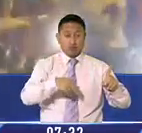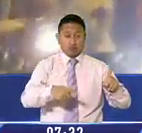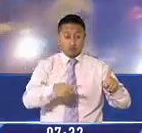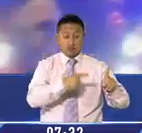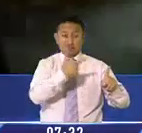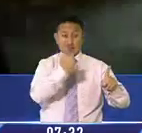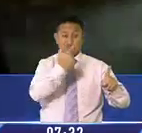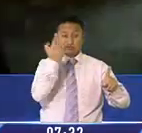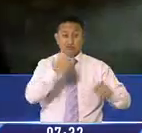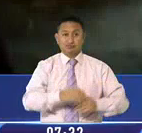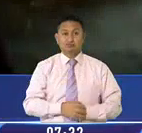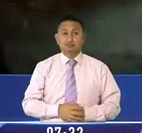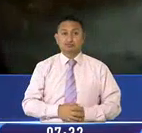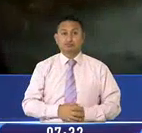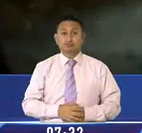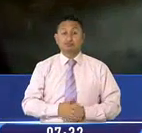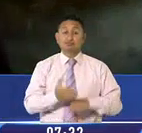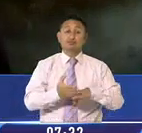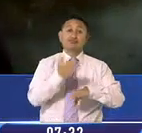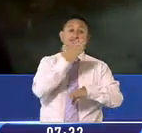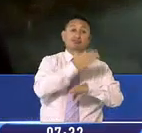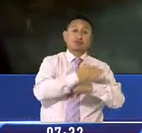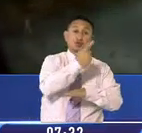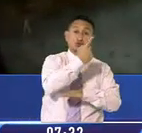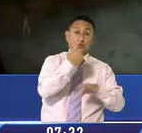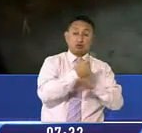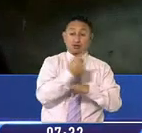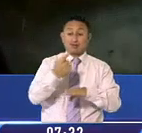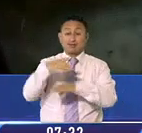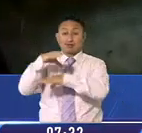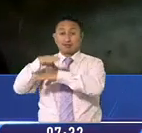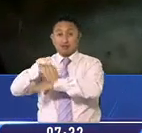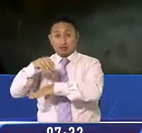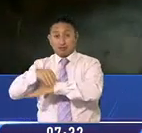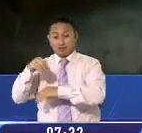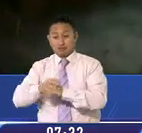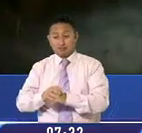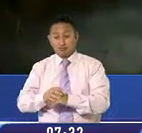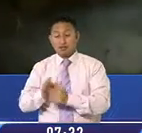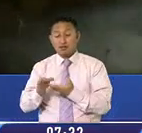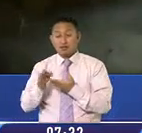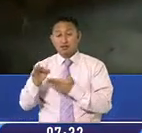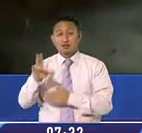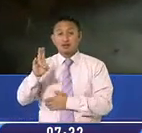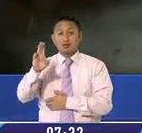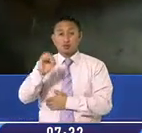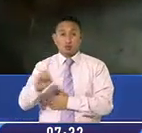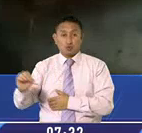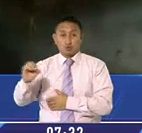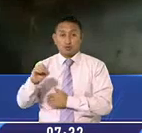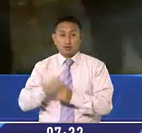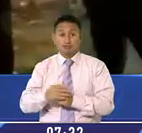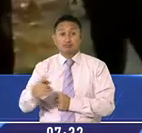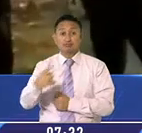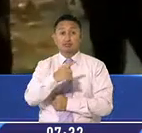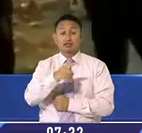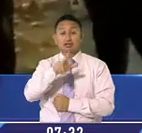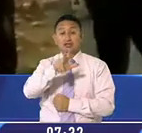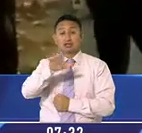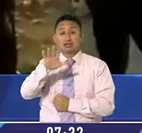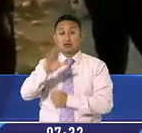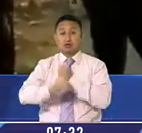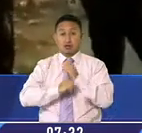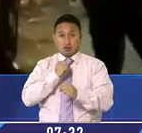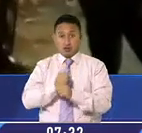años. Una hora antes, en el cantón Quevedo, en la parroquia 7 de octubre, fue asesinado Orlando Palma, de 35